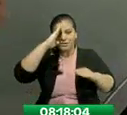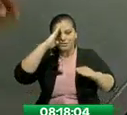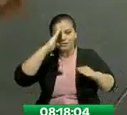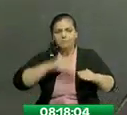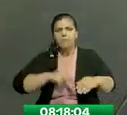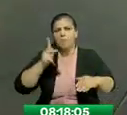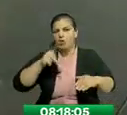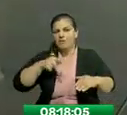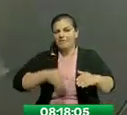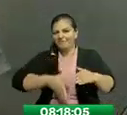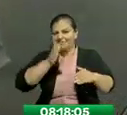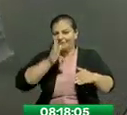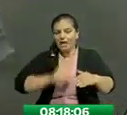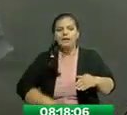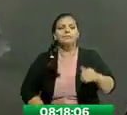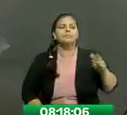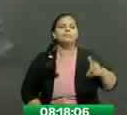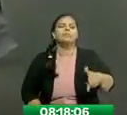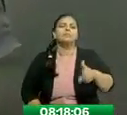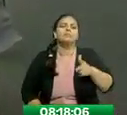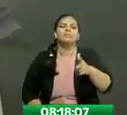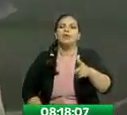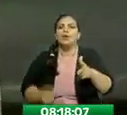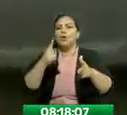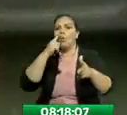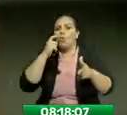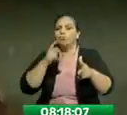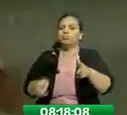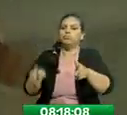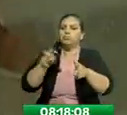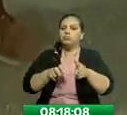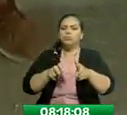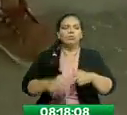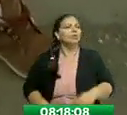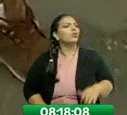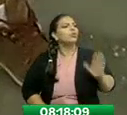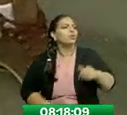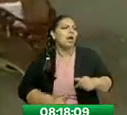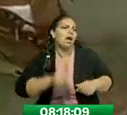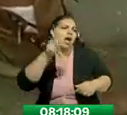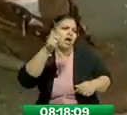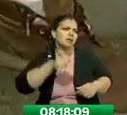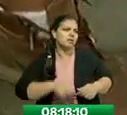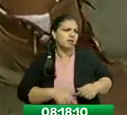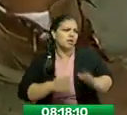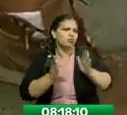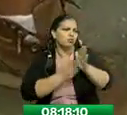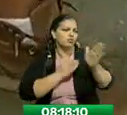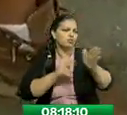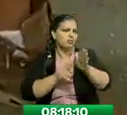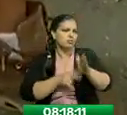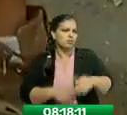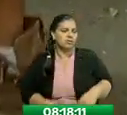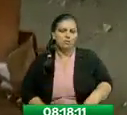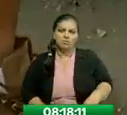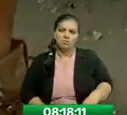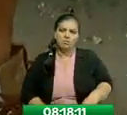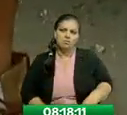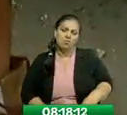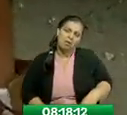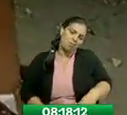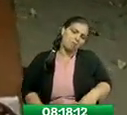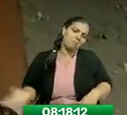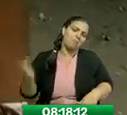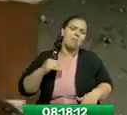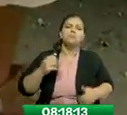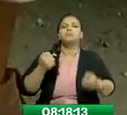digo. Entonces, atrás del UPC, me dice, aquí atrásito, más allá, doy la vuelta así, además, atrás me precuella. Porque me precuella, yo me forcé el